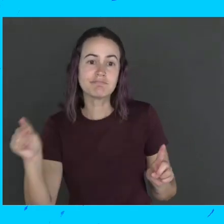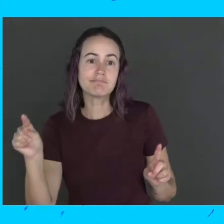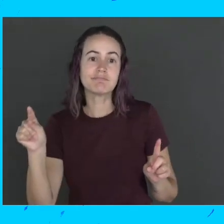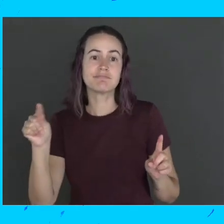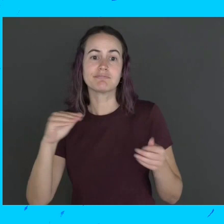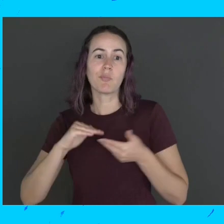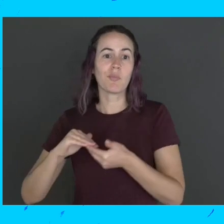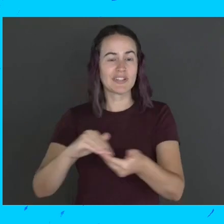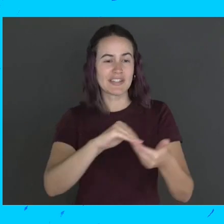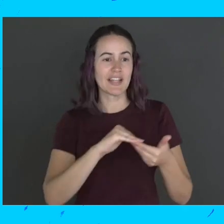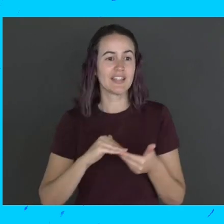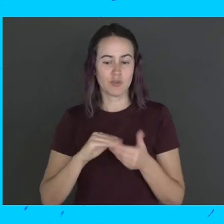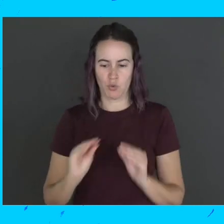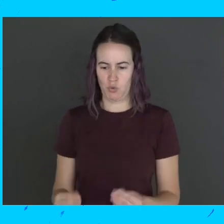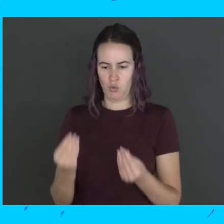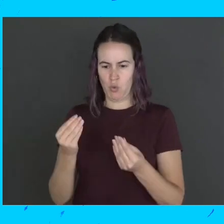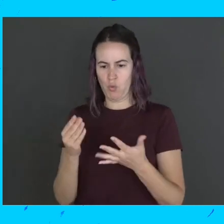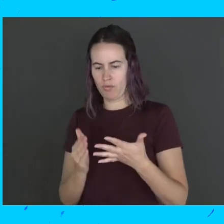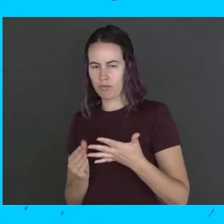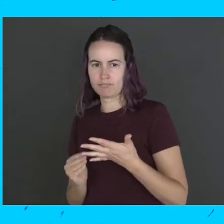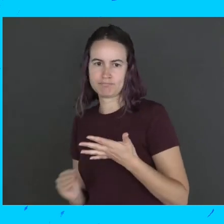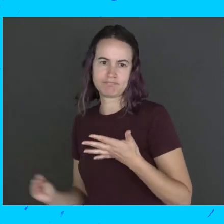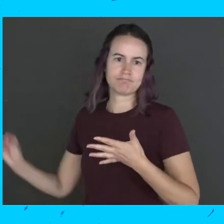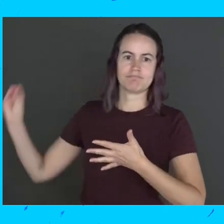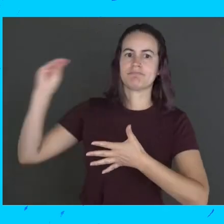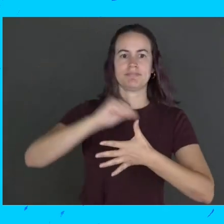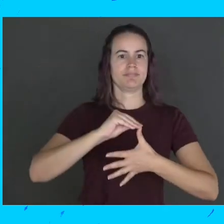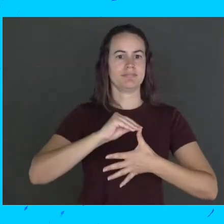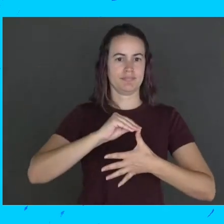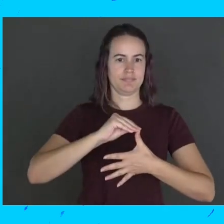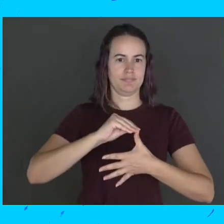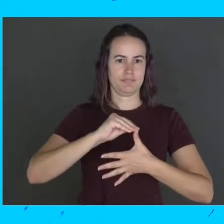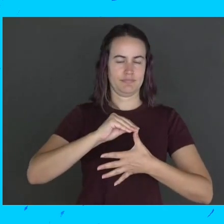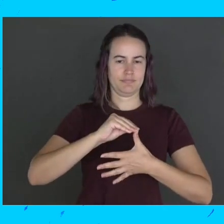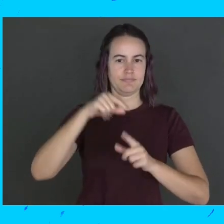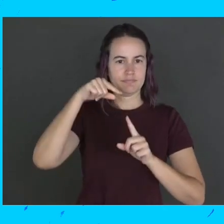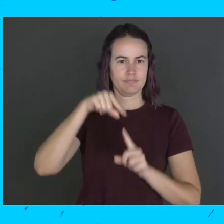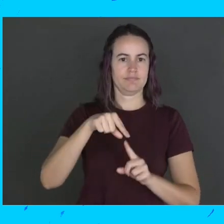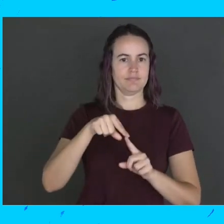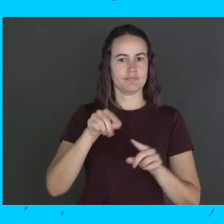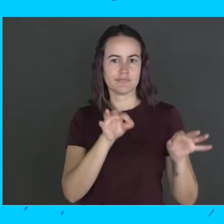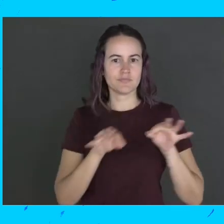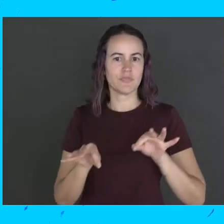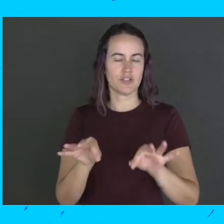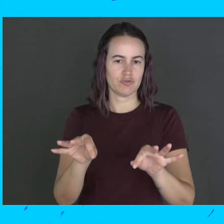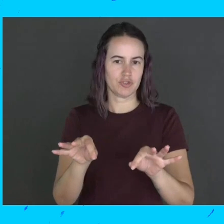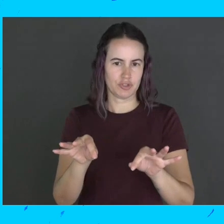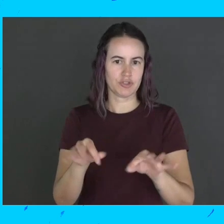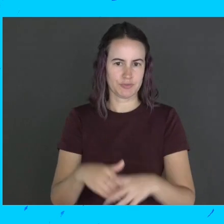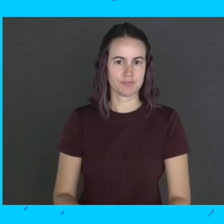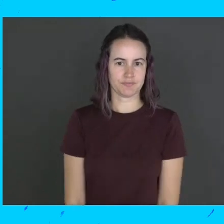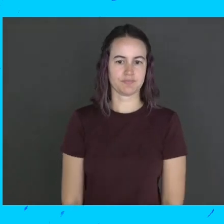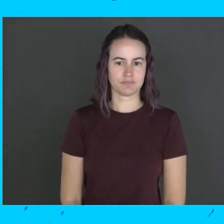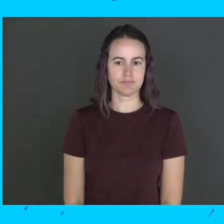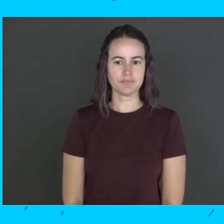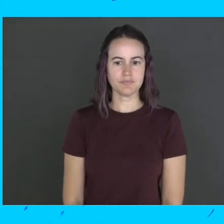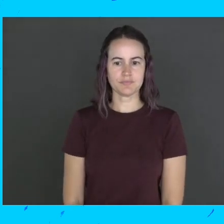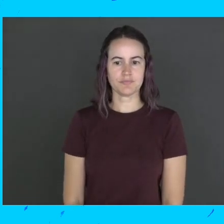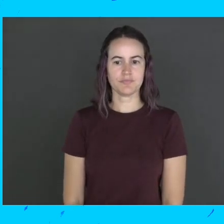la meta del objetivo, tenemos tres metas principales. Y el primero es aumentar